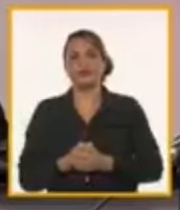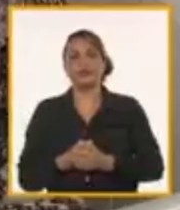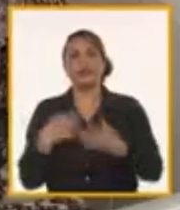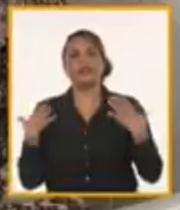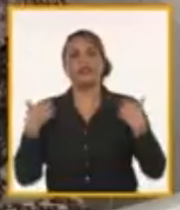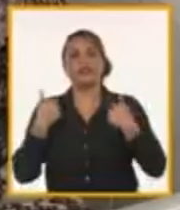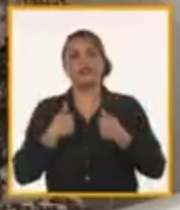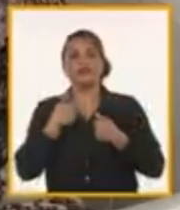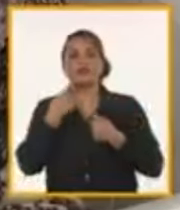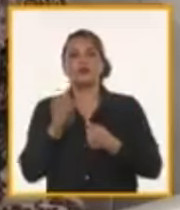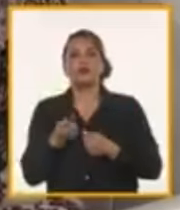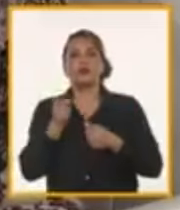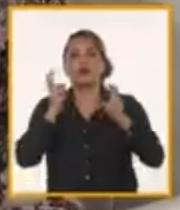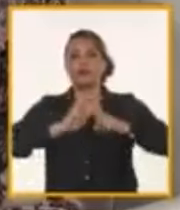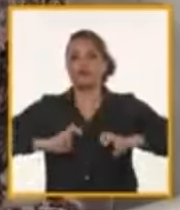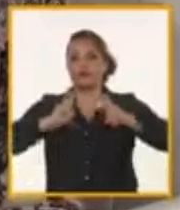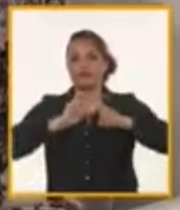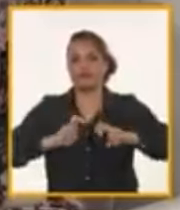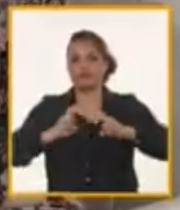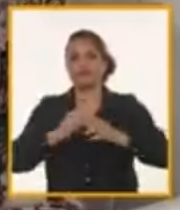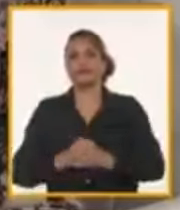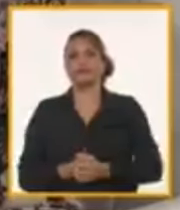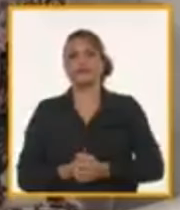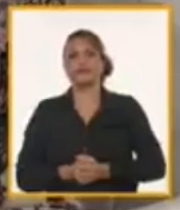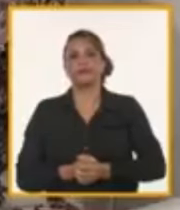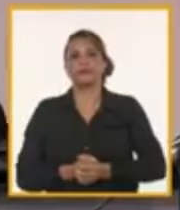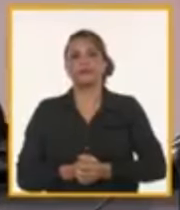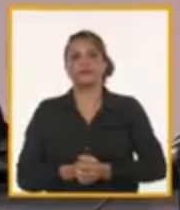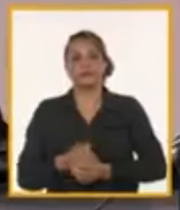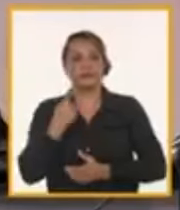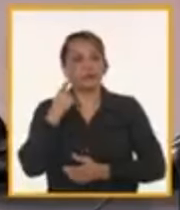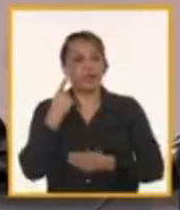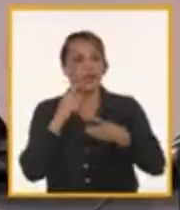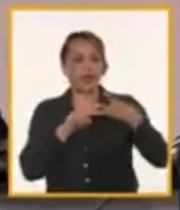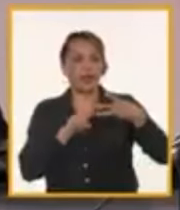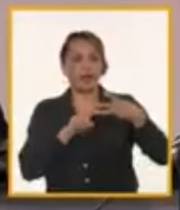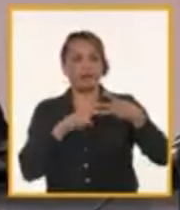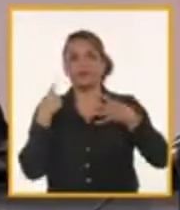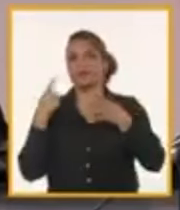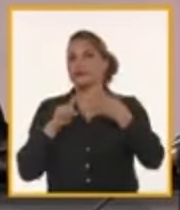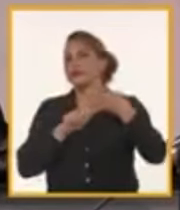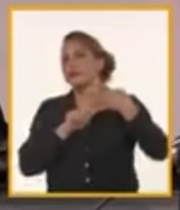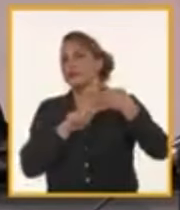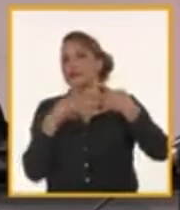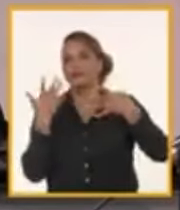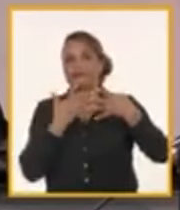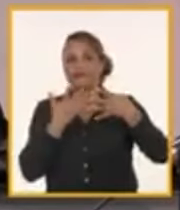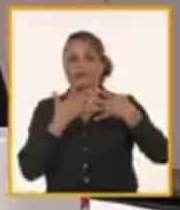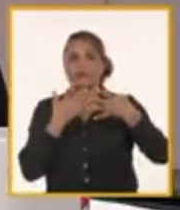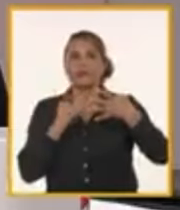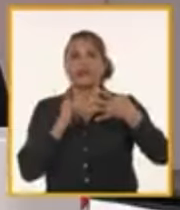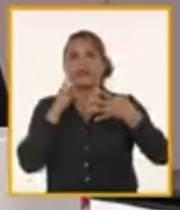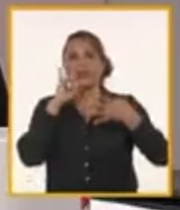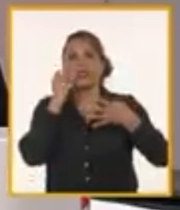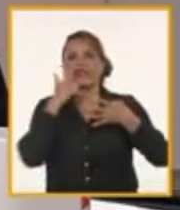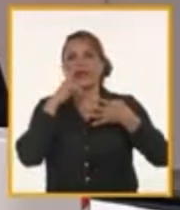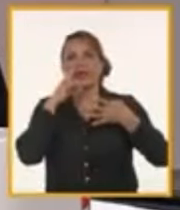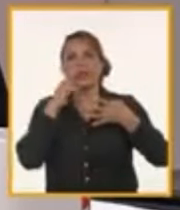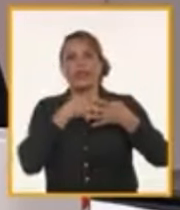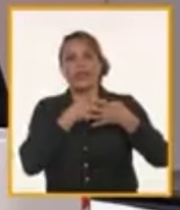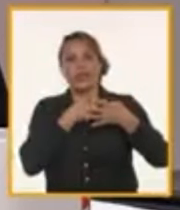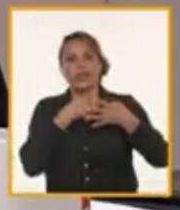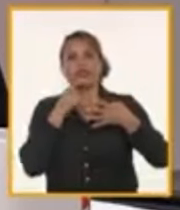posgrado del propio ministerio la doctora ondina León Díaz y también está con nosotros esta tarde la doora dianet Fernández Bermúdez